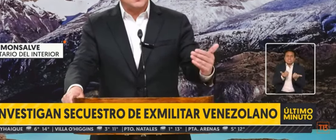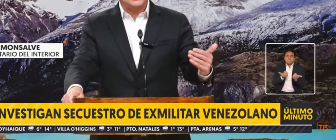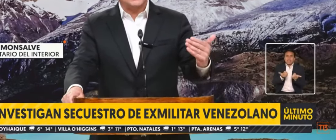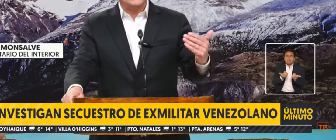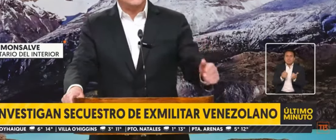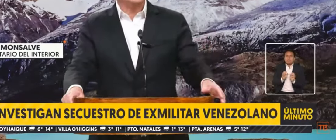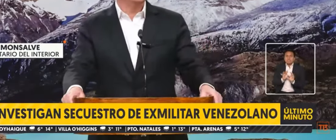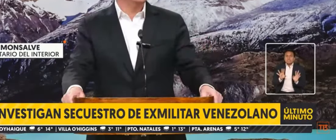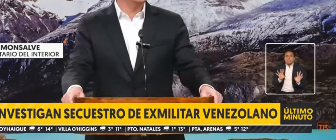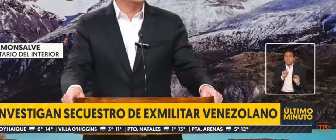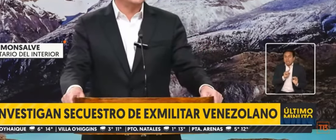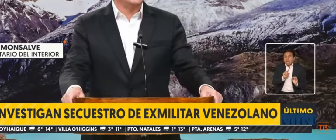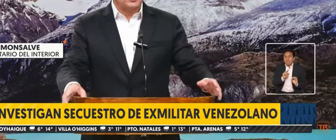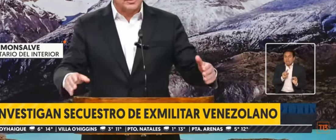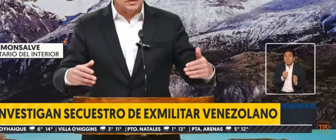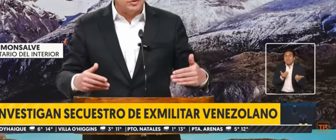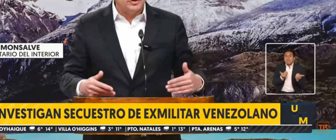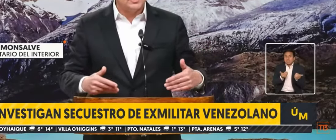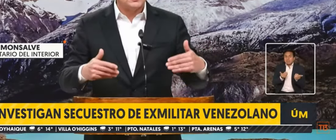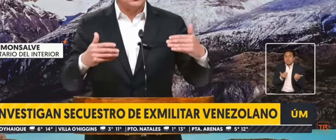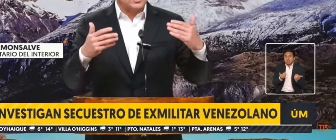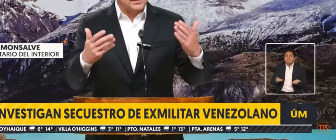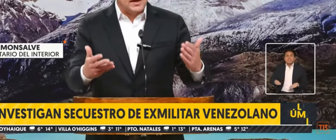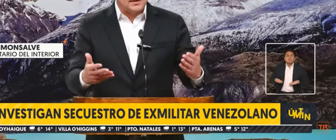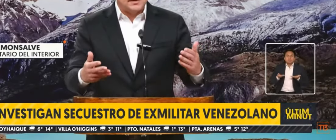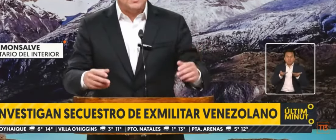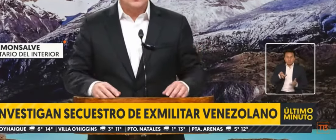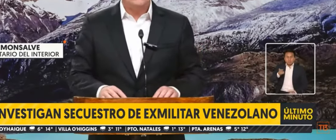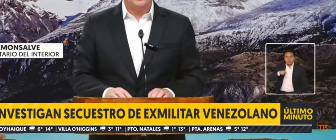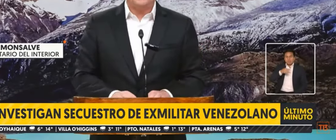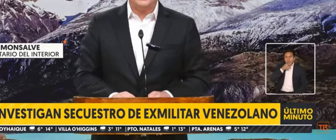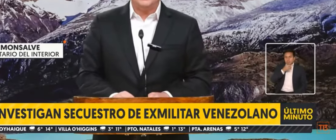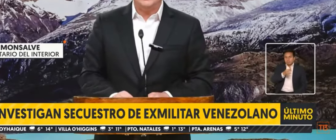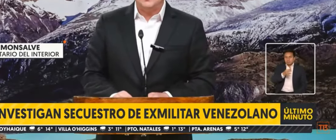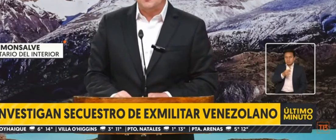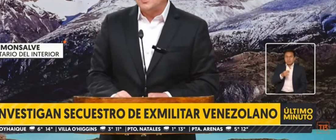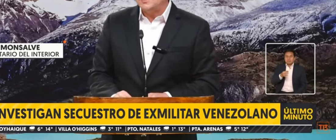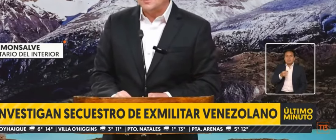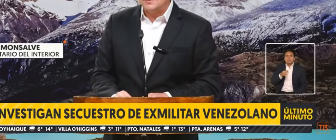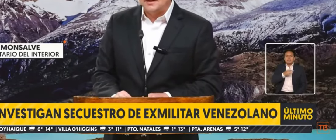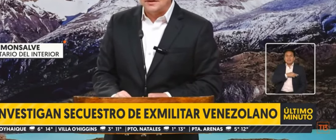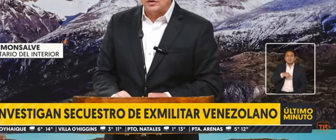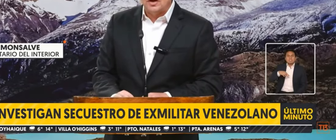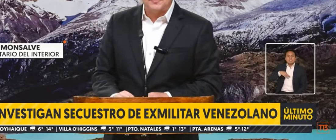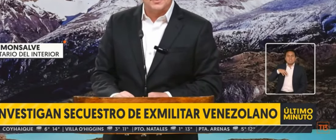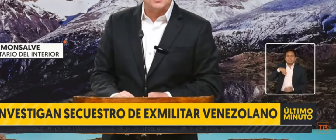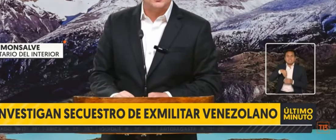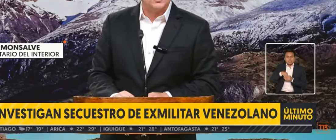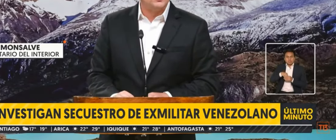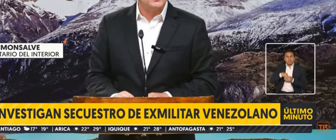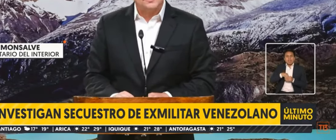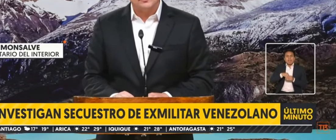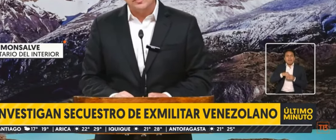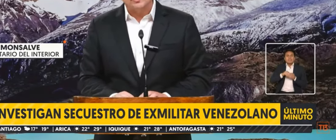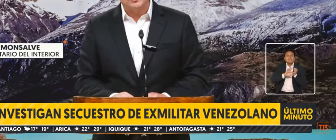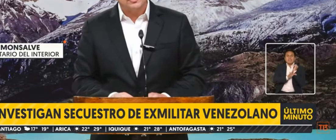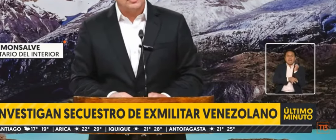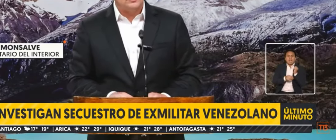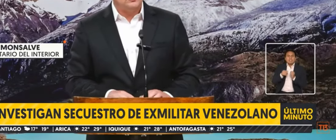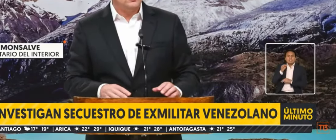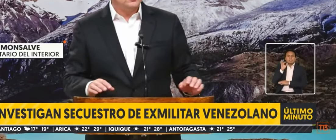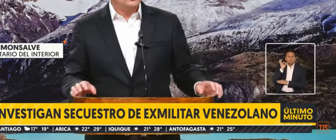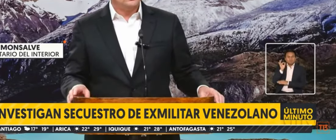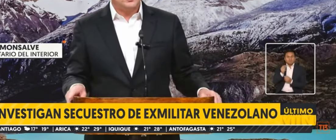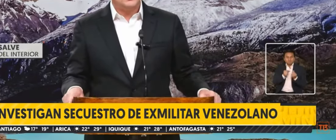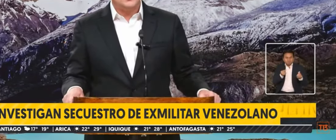necesarios si es que hay alguno de esos requerimientos. Esa disposición ha sido reiterada por parte de la ministra del Interior al fiscal nacional durante la reunión que